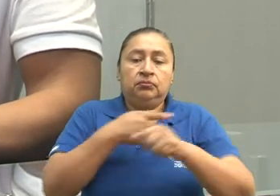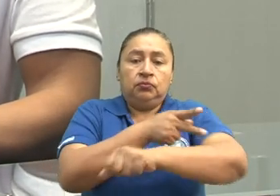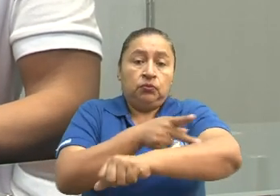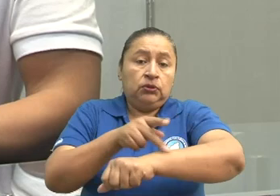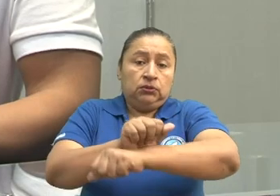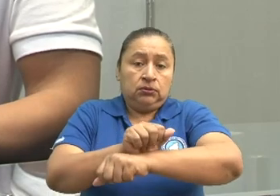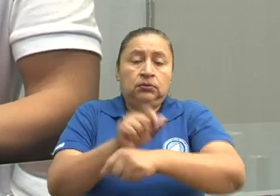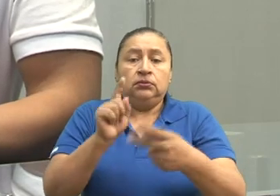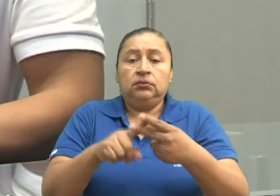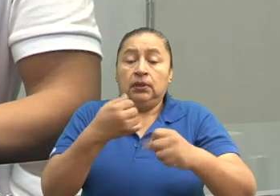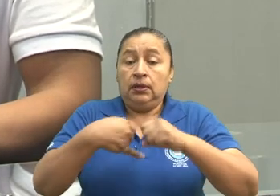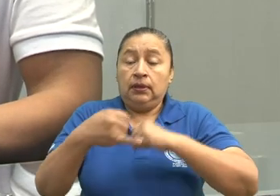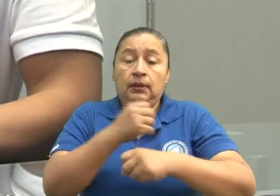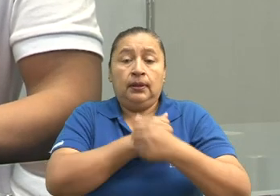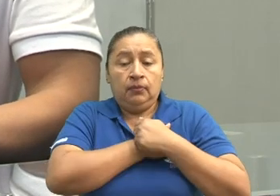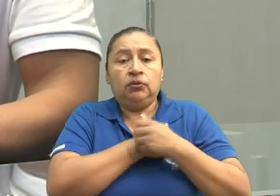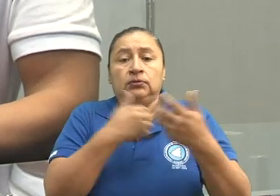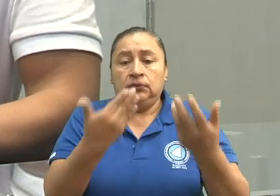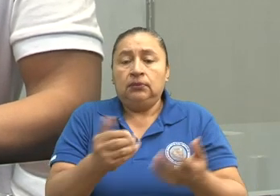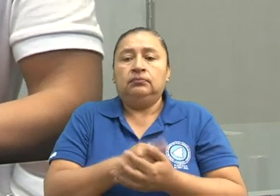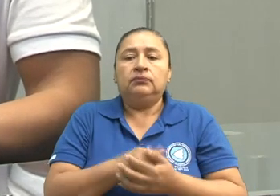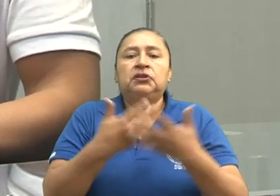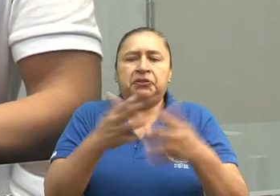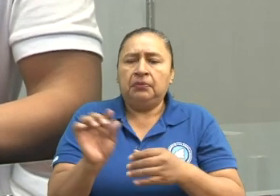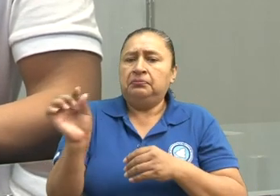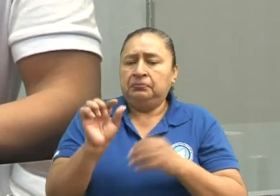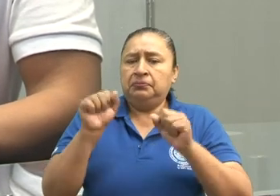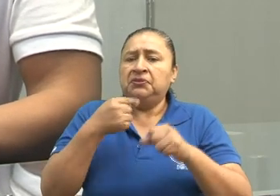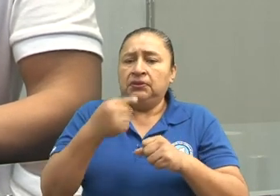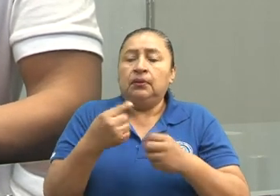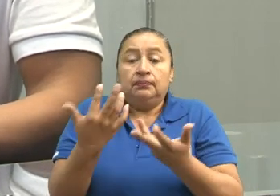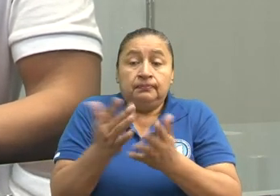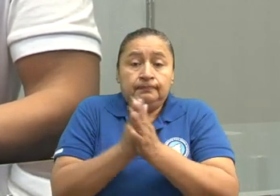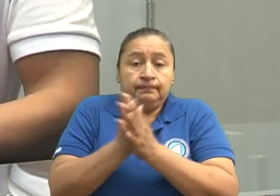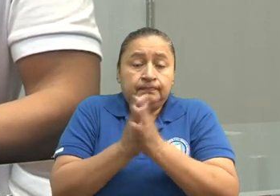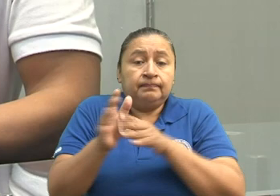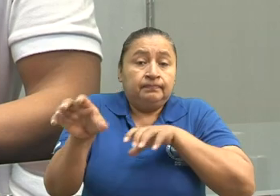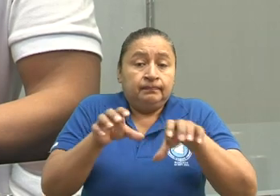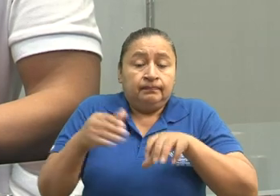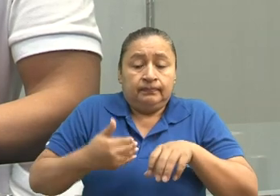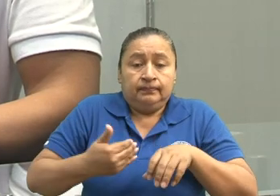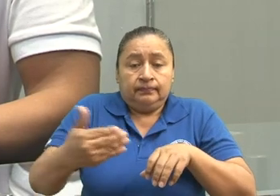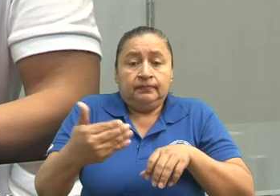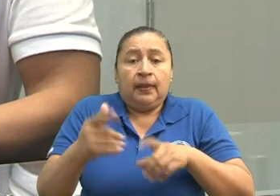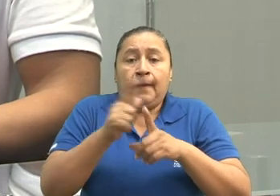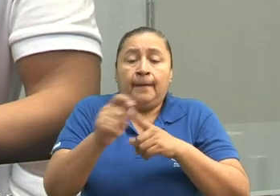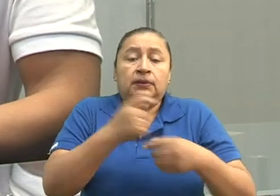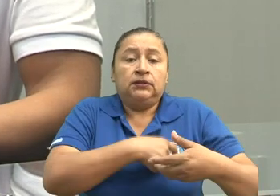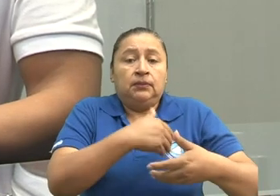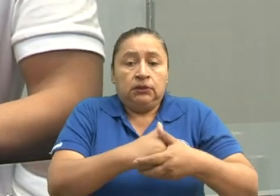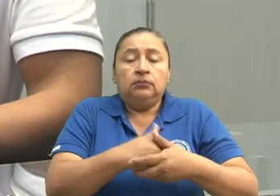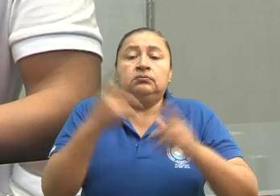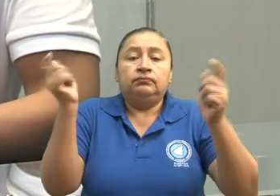Salvador Allende, en la Isla del Amor también. Y ya, ¿por qué no decirte que también estamos preparando las actividades para el mes de marzo,